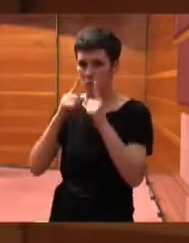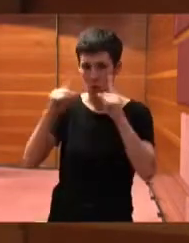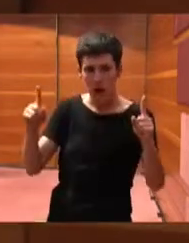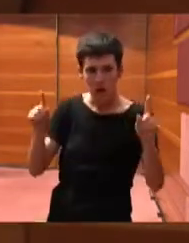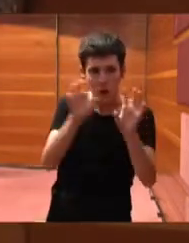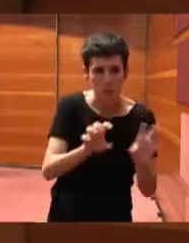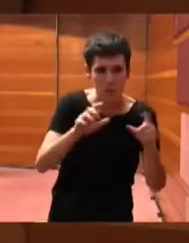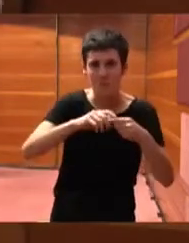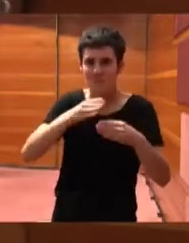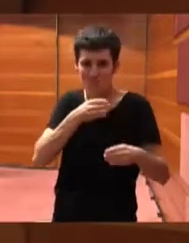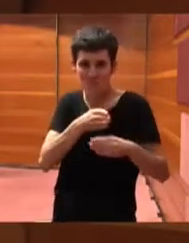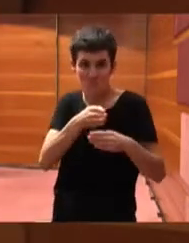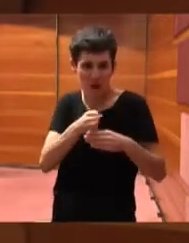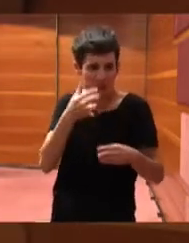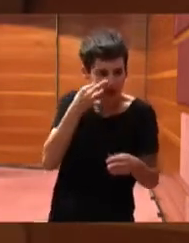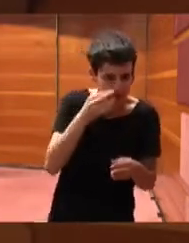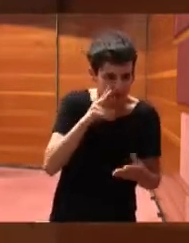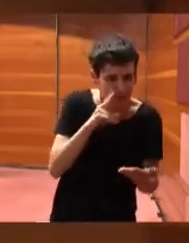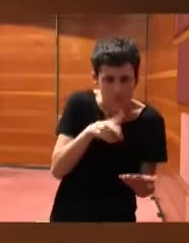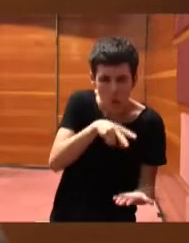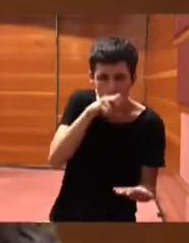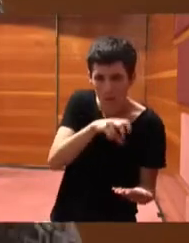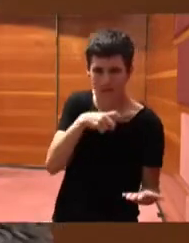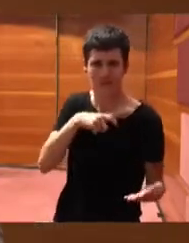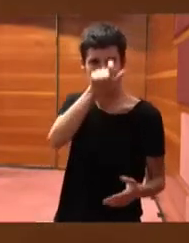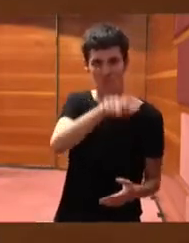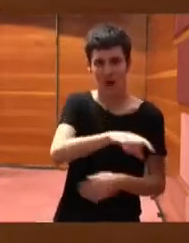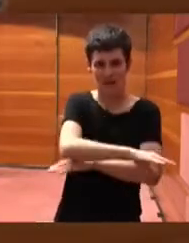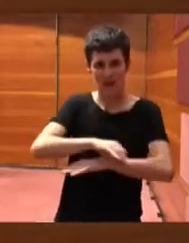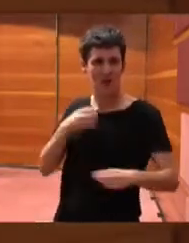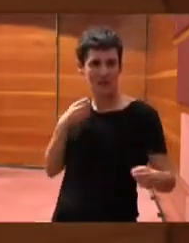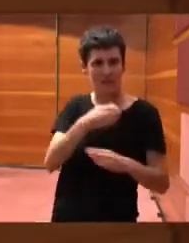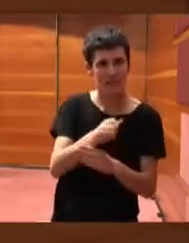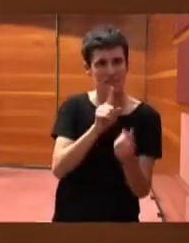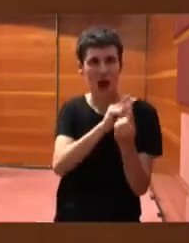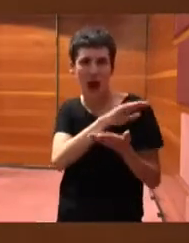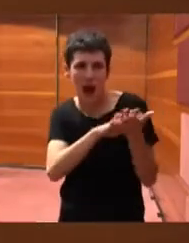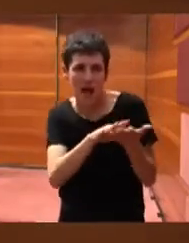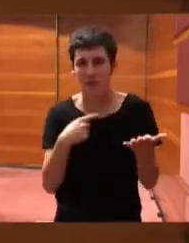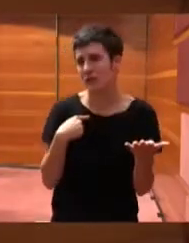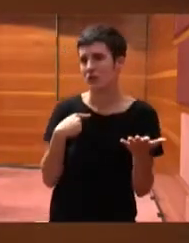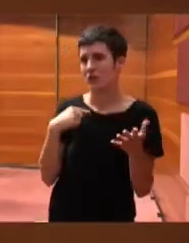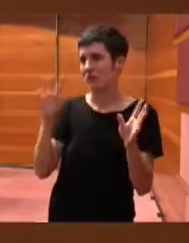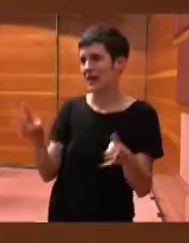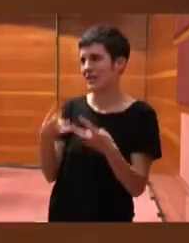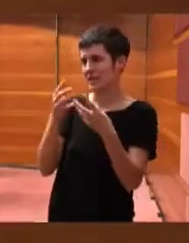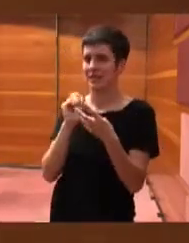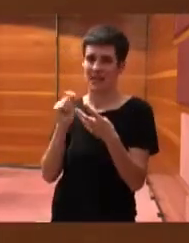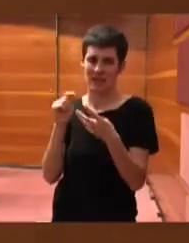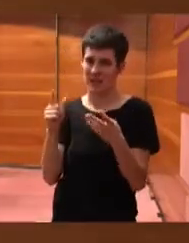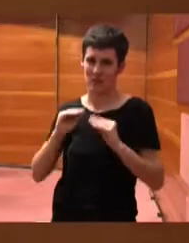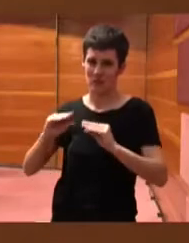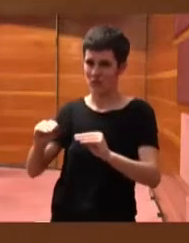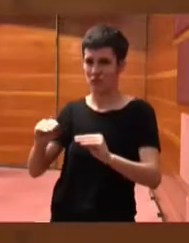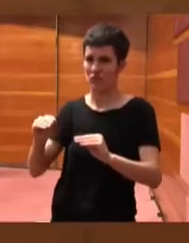maderas, señores. Yo iba donde los diseñadores, es que esta madera, que es de no sé qué, mira, huele lata. Yo que soy de internet, de hoy para hoy, que